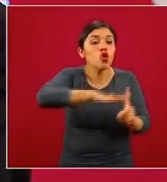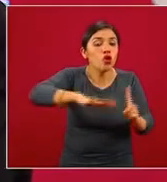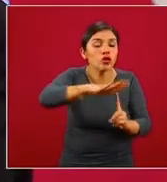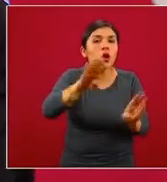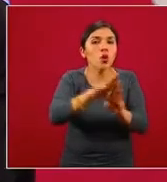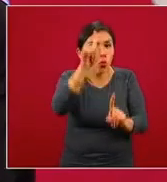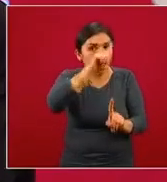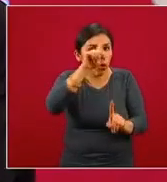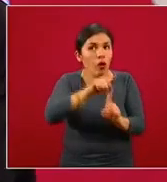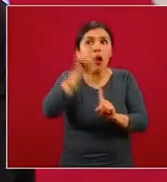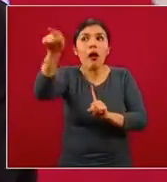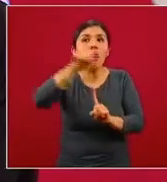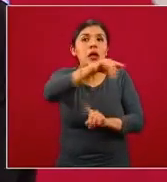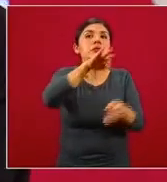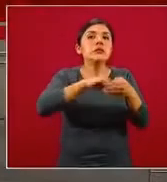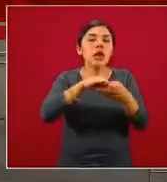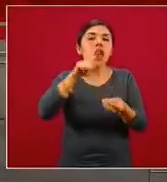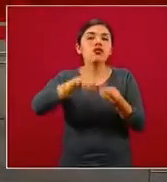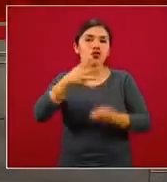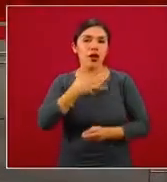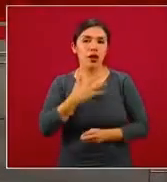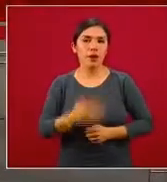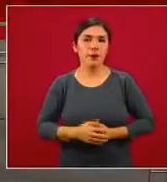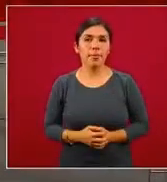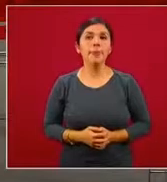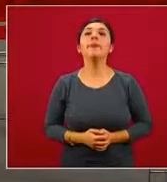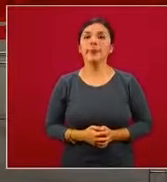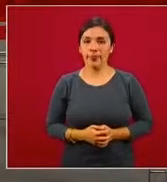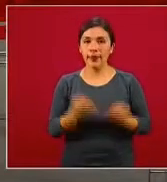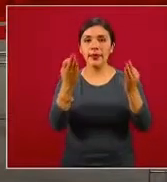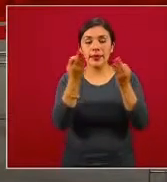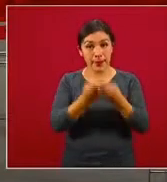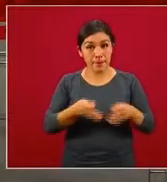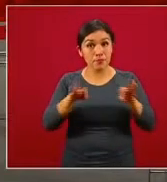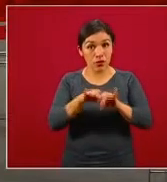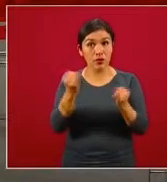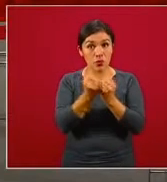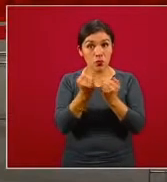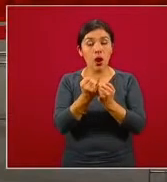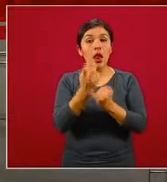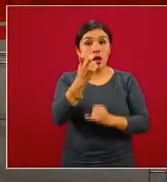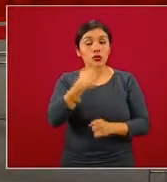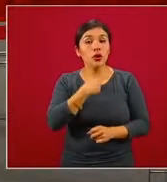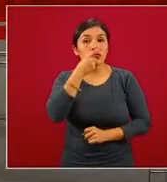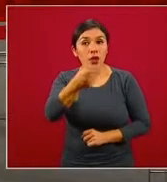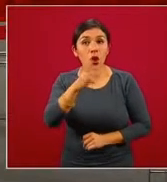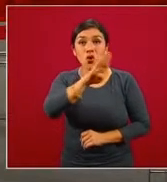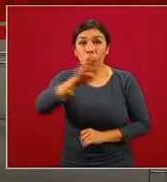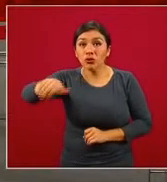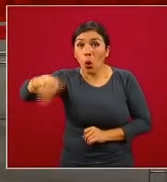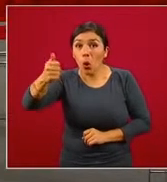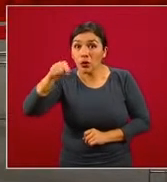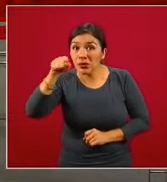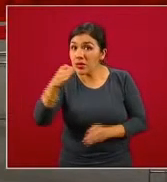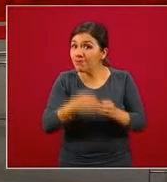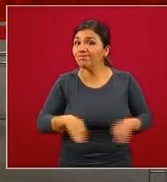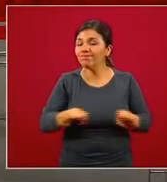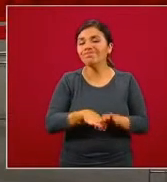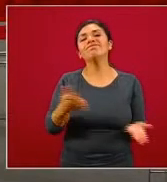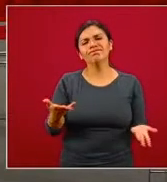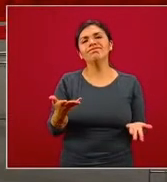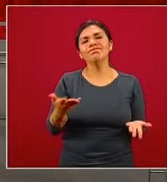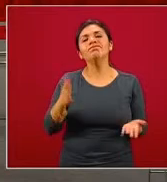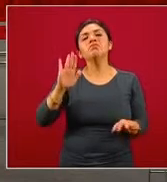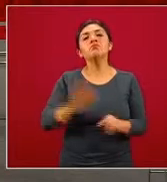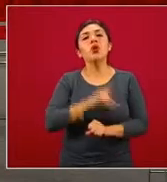asesoría telefónica. And yes, you can call this number. Es They will provide importante, ¿por qué hacer énfasis en el uso del phone 911? orientation Porque